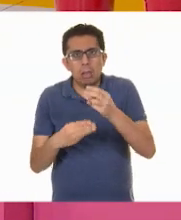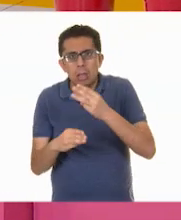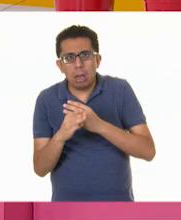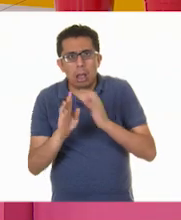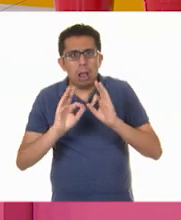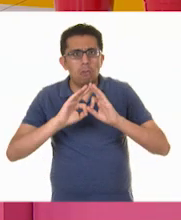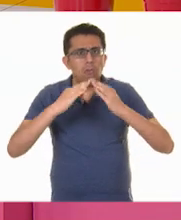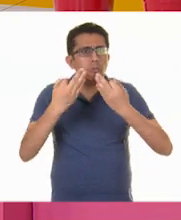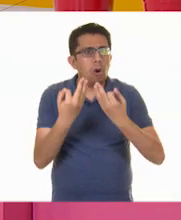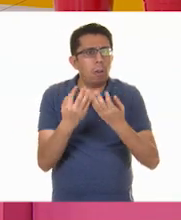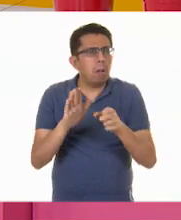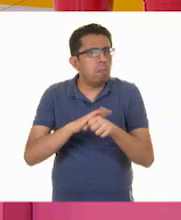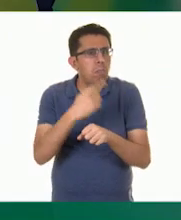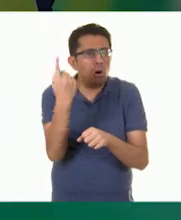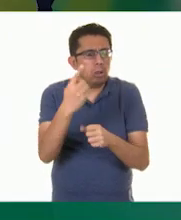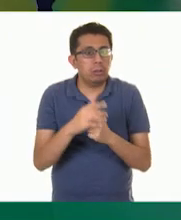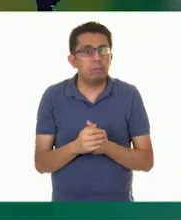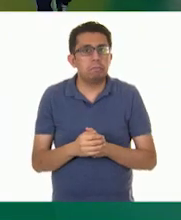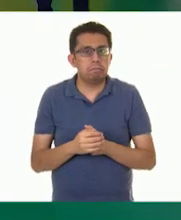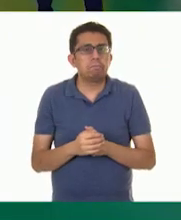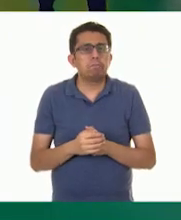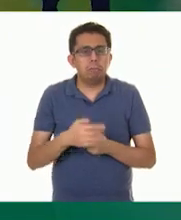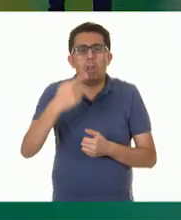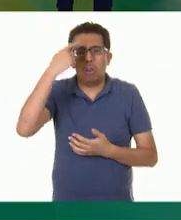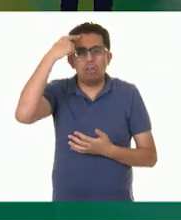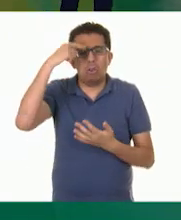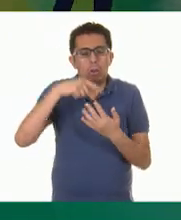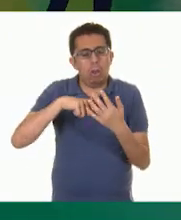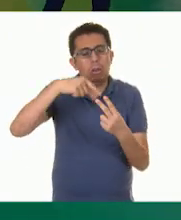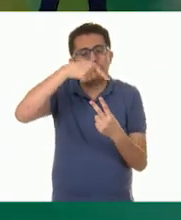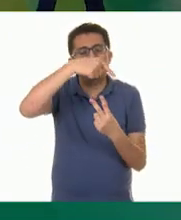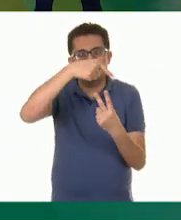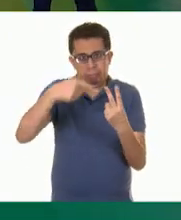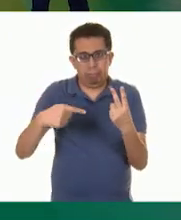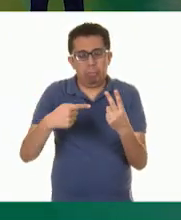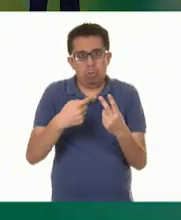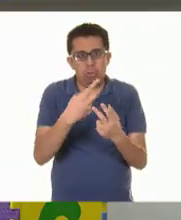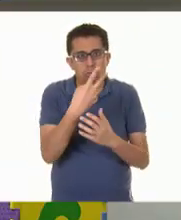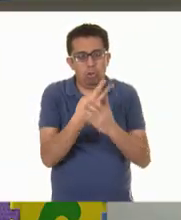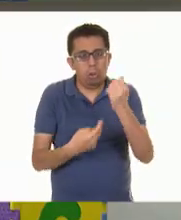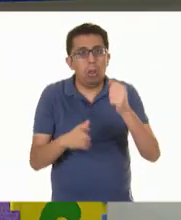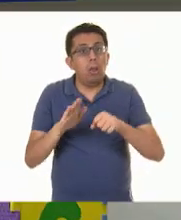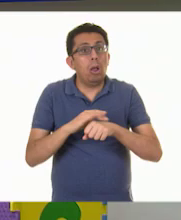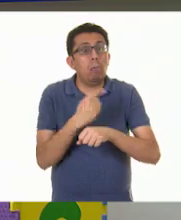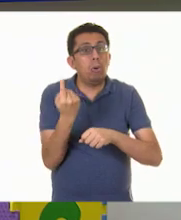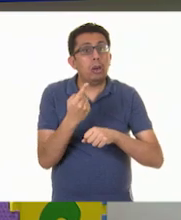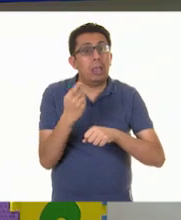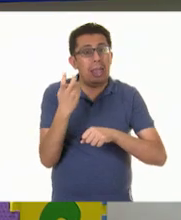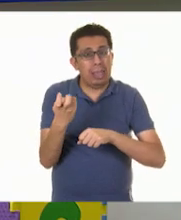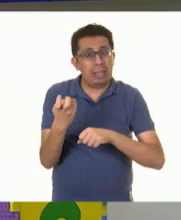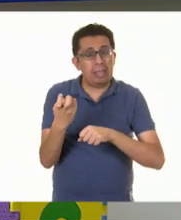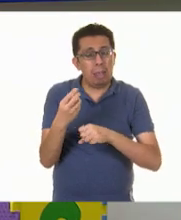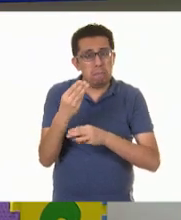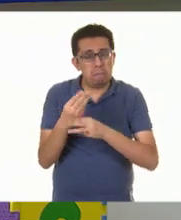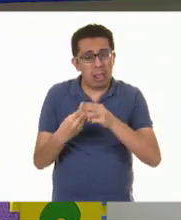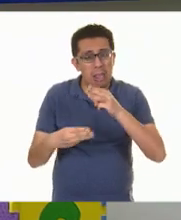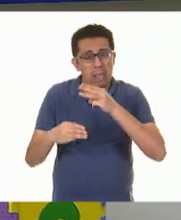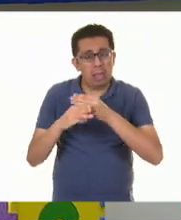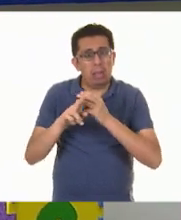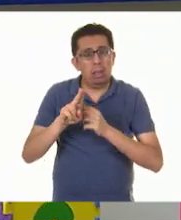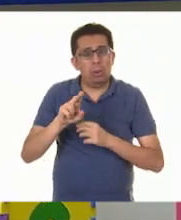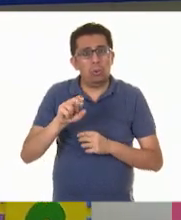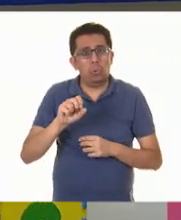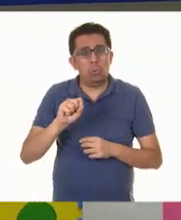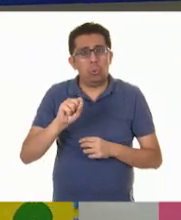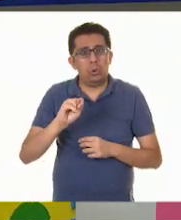dos. Yo creo que las dos, profe Ezequiel, porque el unicel es un material que siento pues como